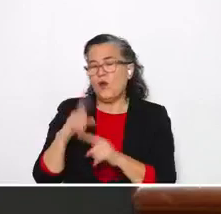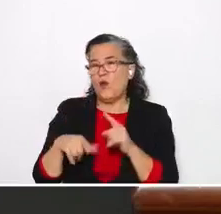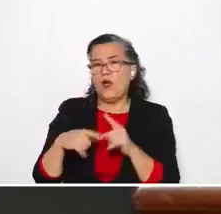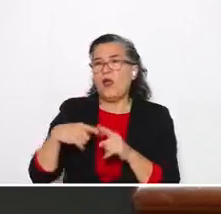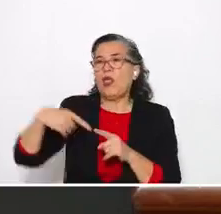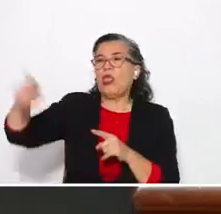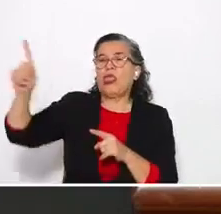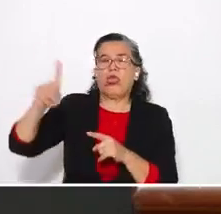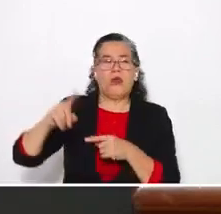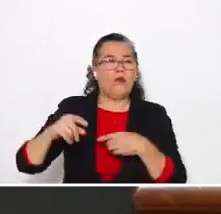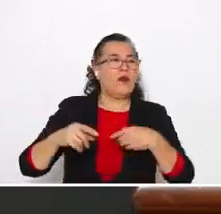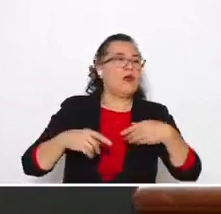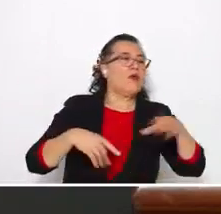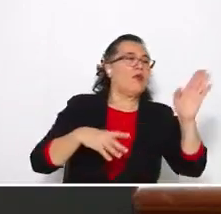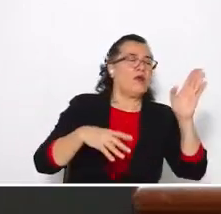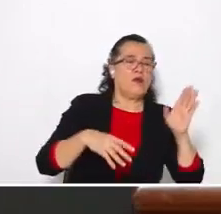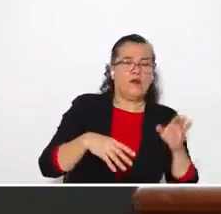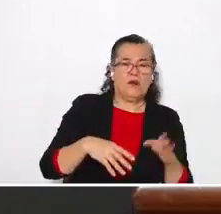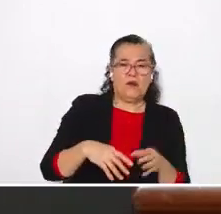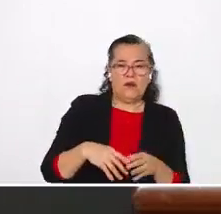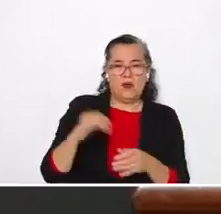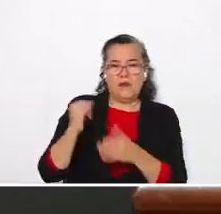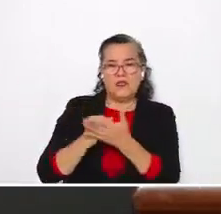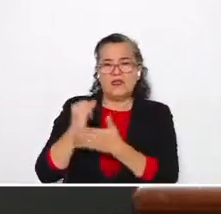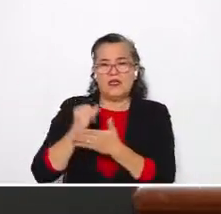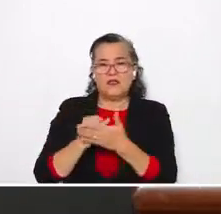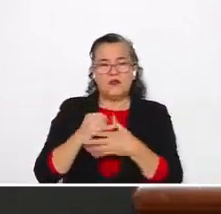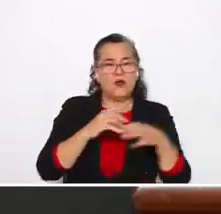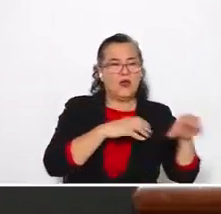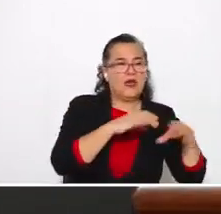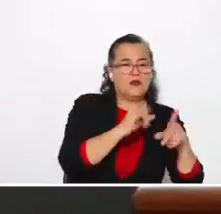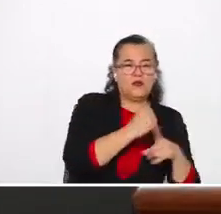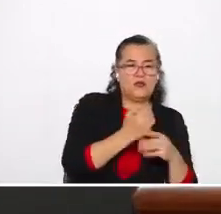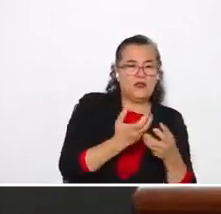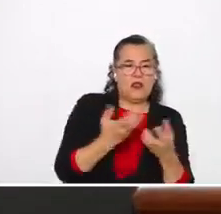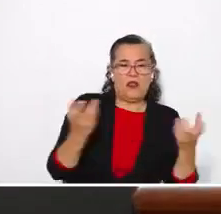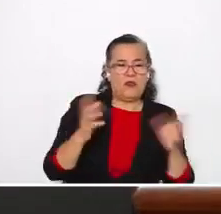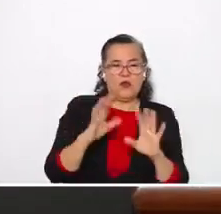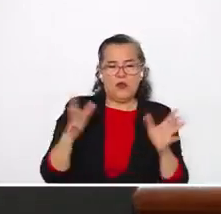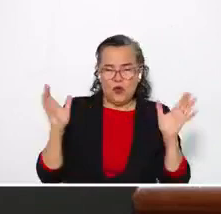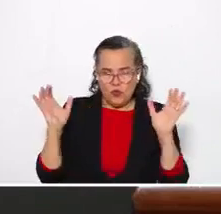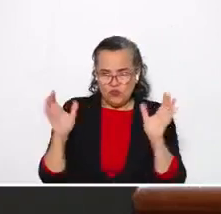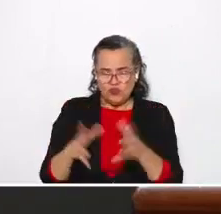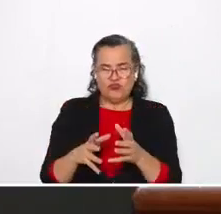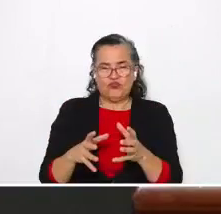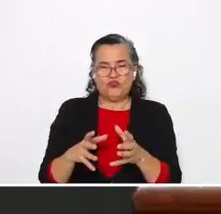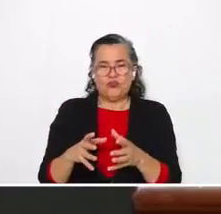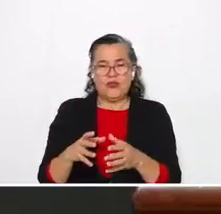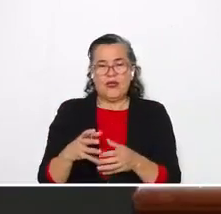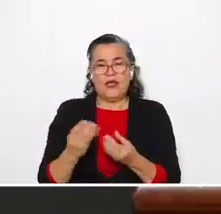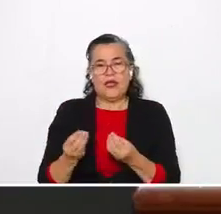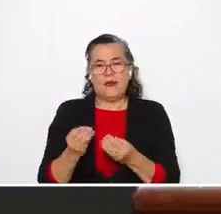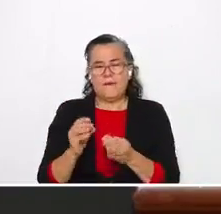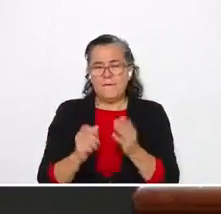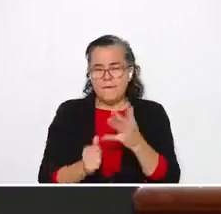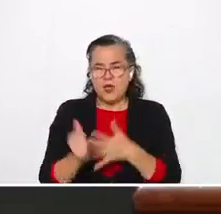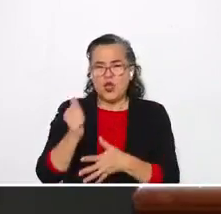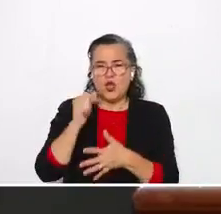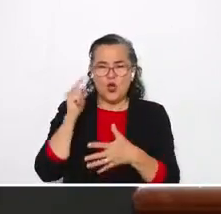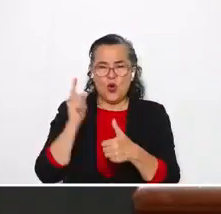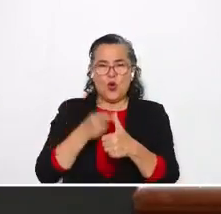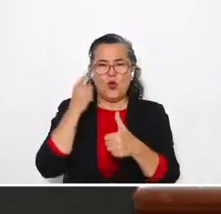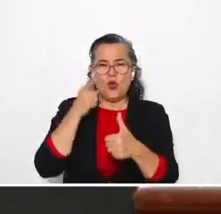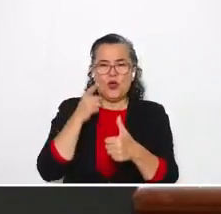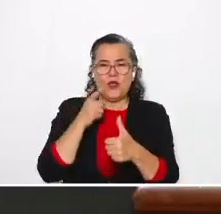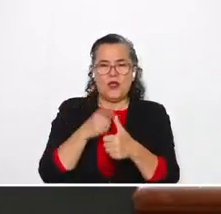por un lado la investigación, por el otro la acción social, y con semejante prioridad y